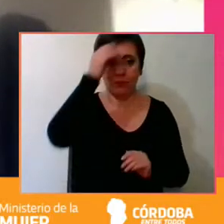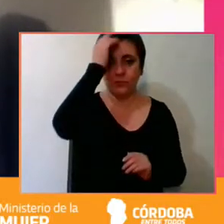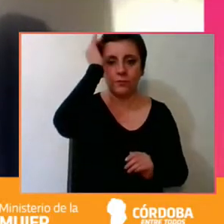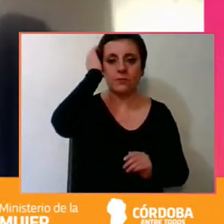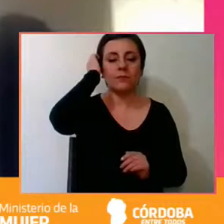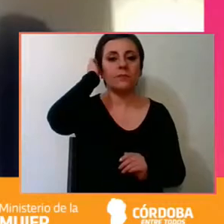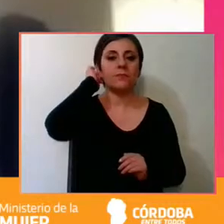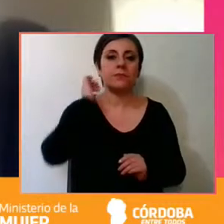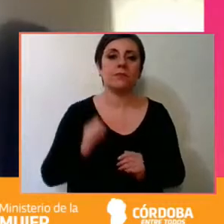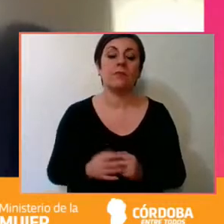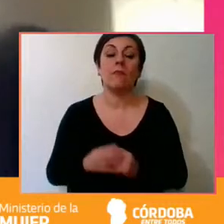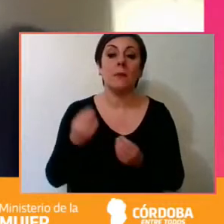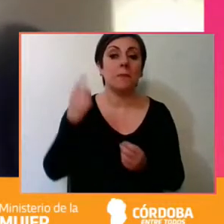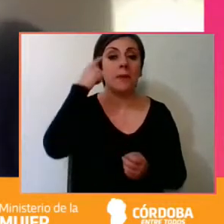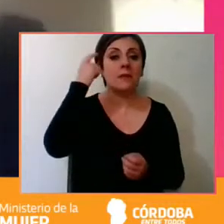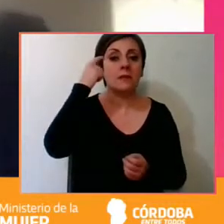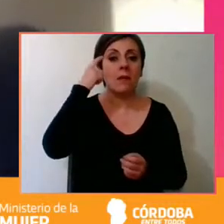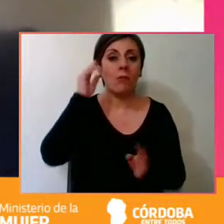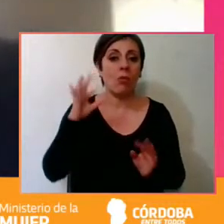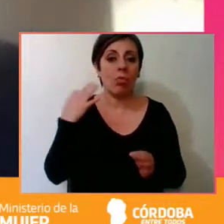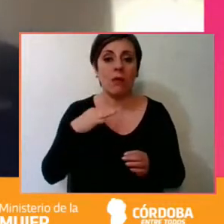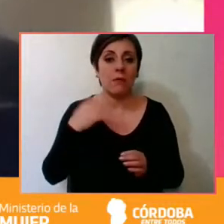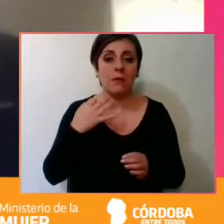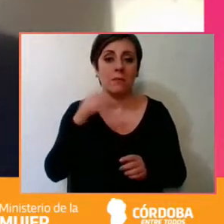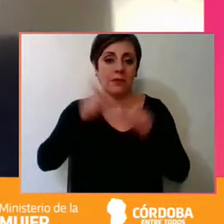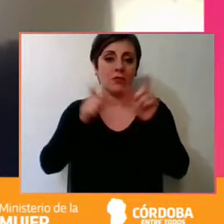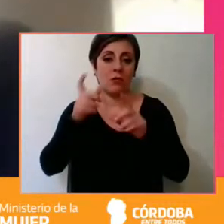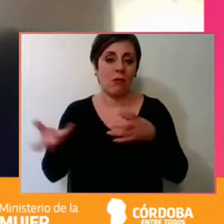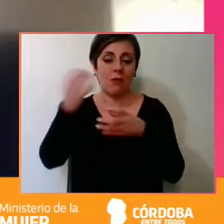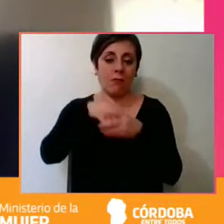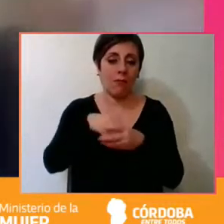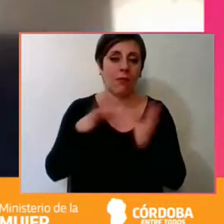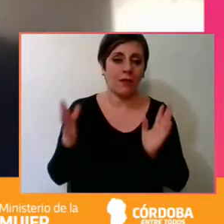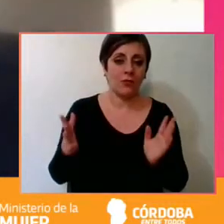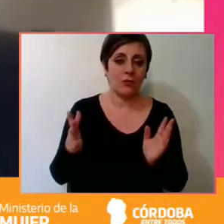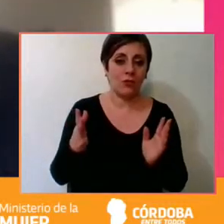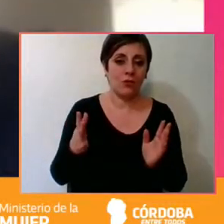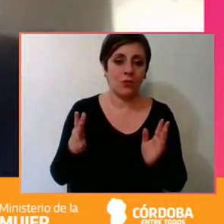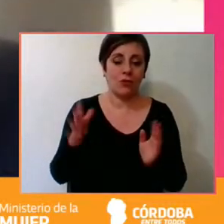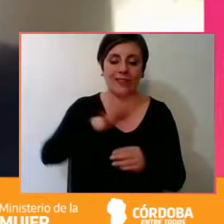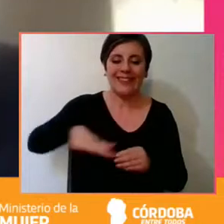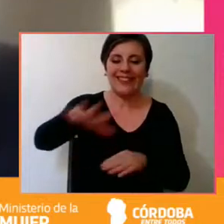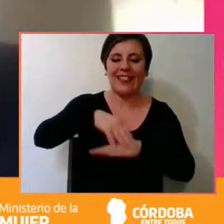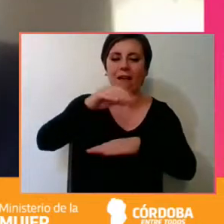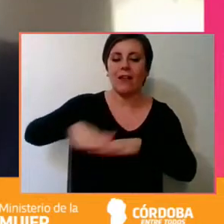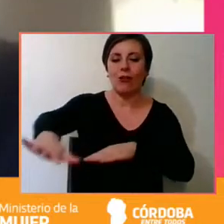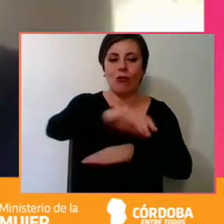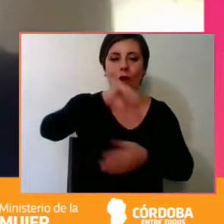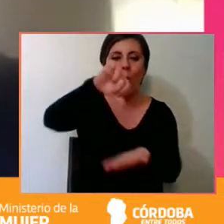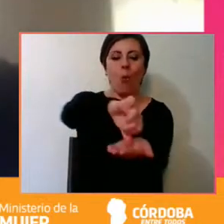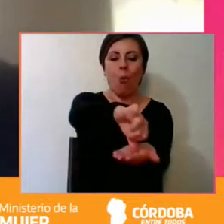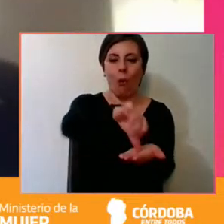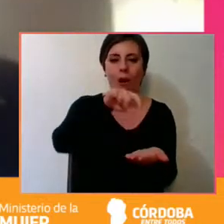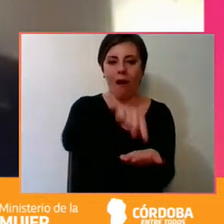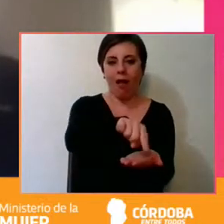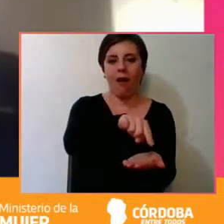Y es que pensamos que la agenda de la igualdad tiene que ser parte de la agenda del territorio. Los problemas se producen en el territorio. No se